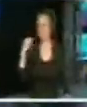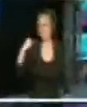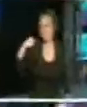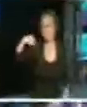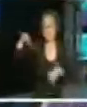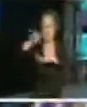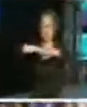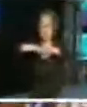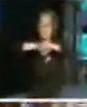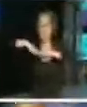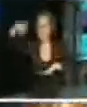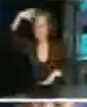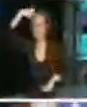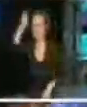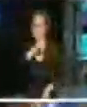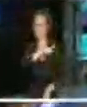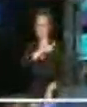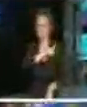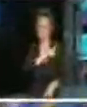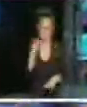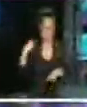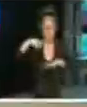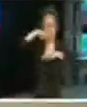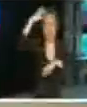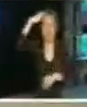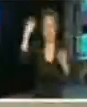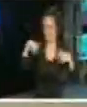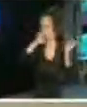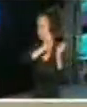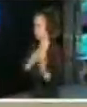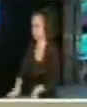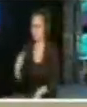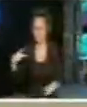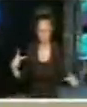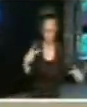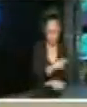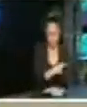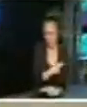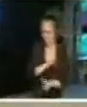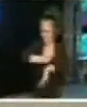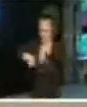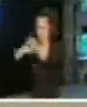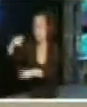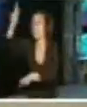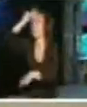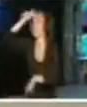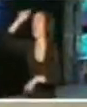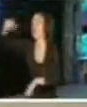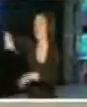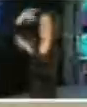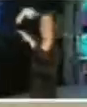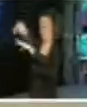aquí antiguo. Nos marginan con recortes, con reformas de Madrid. Nos mienten,